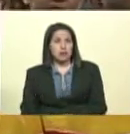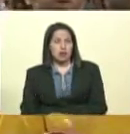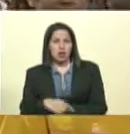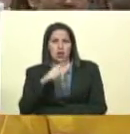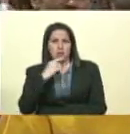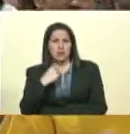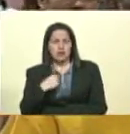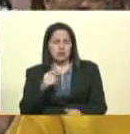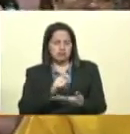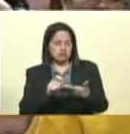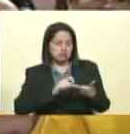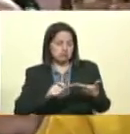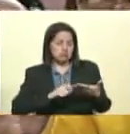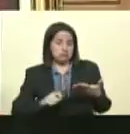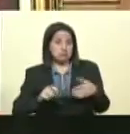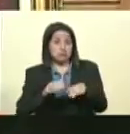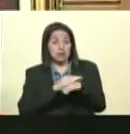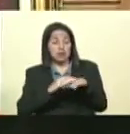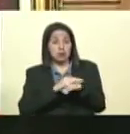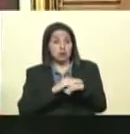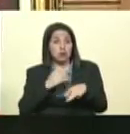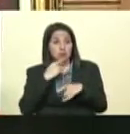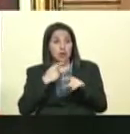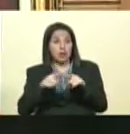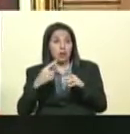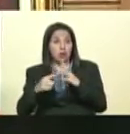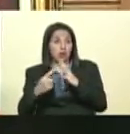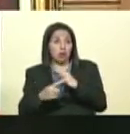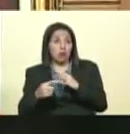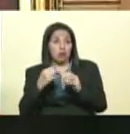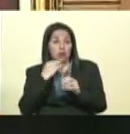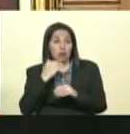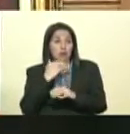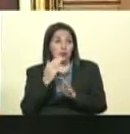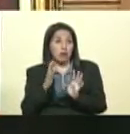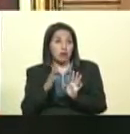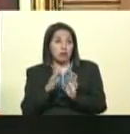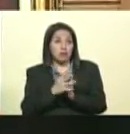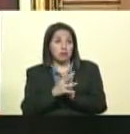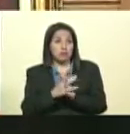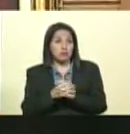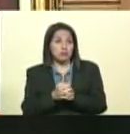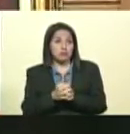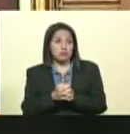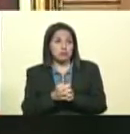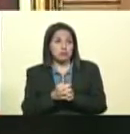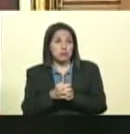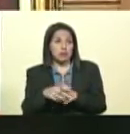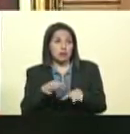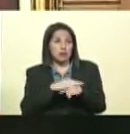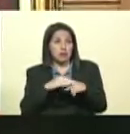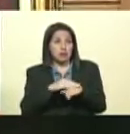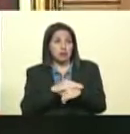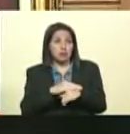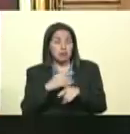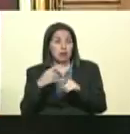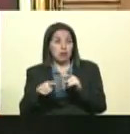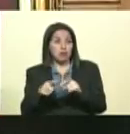más a más nadie aquí, me perdonan si hay otros sindicatos, otros dirigentes. Me disculpa, Vargas por